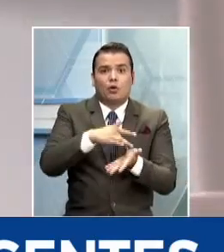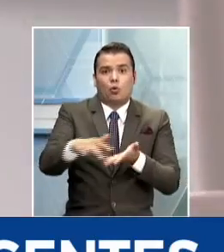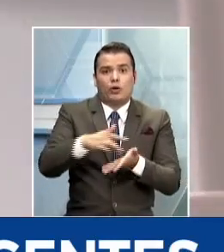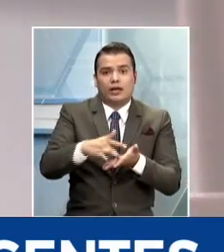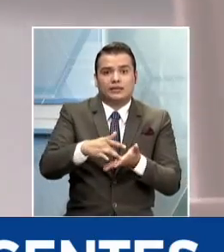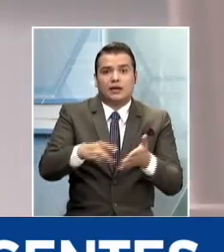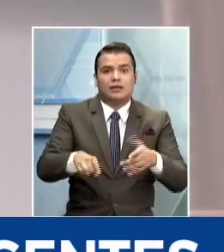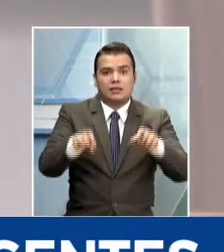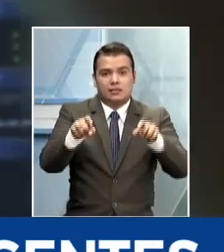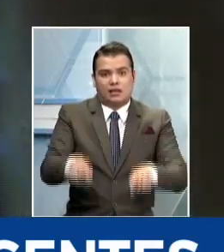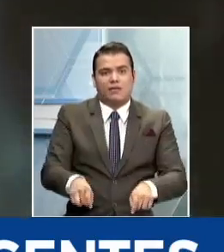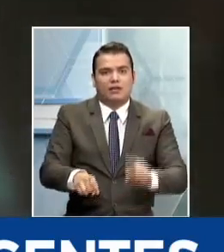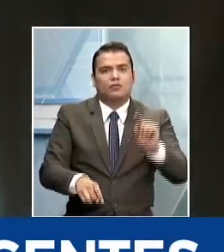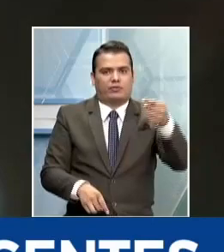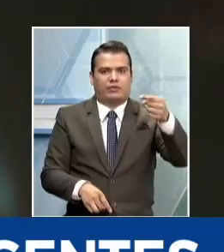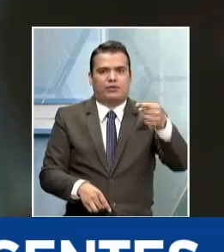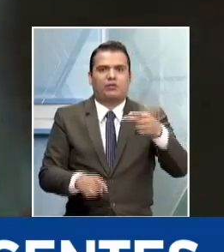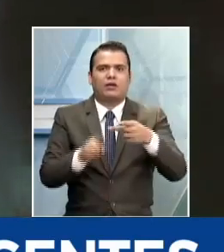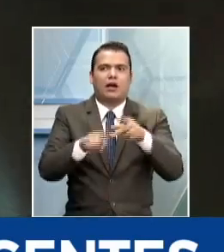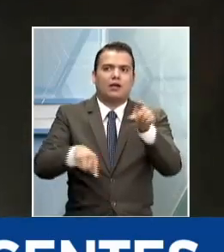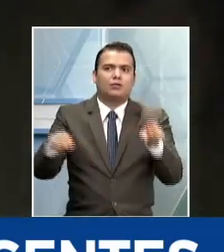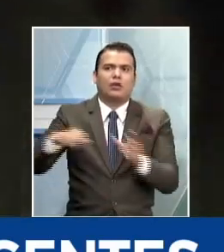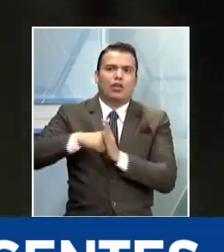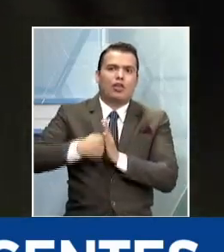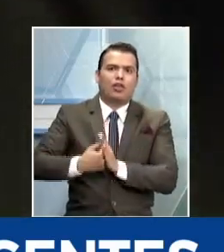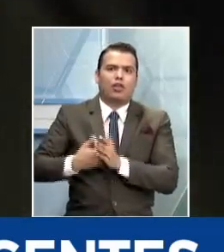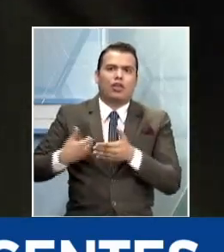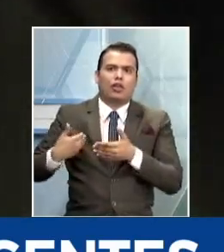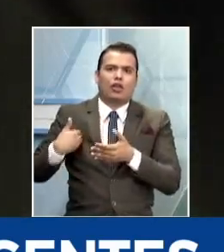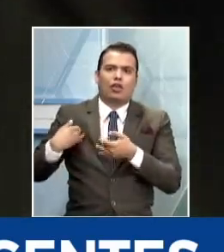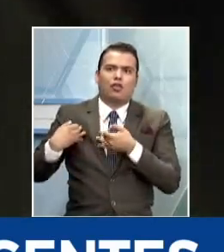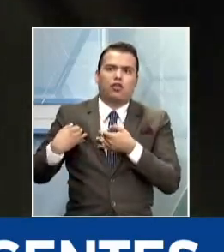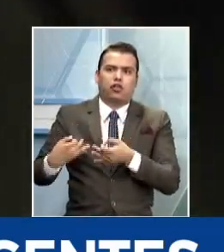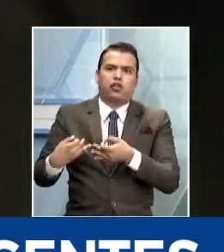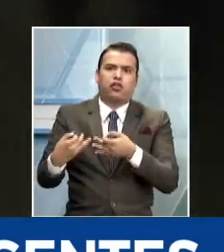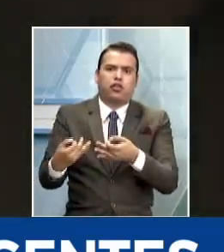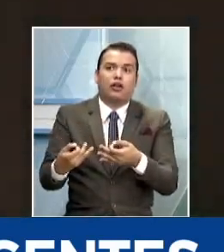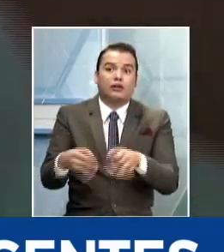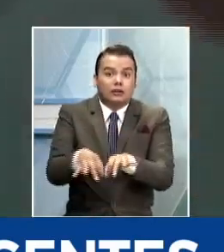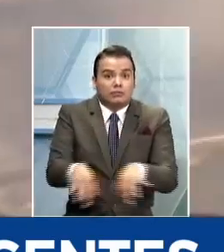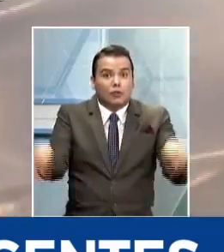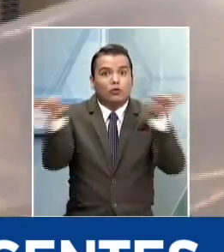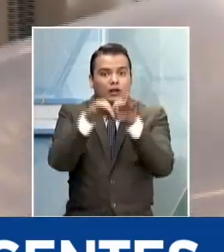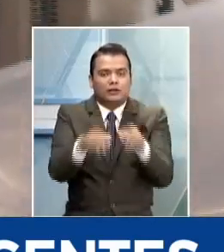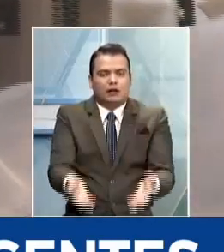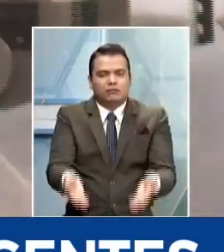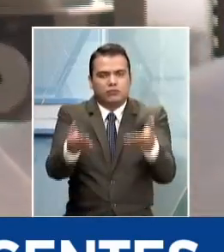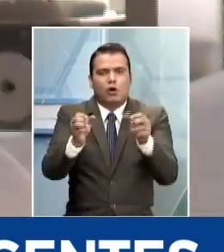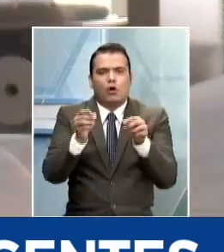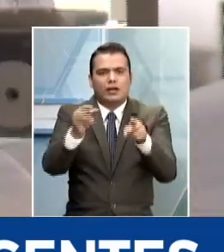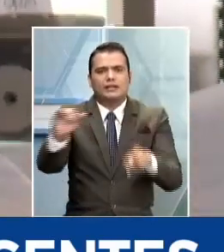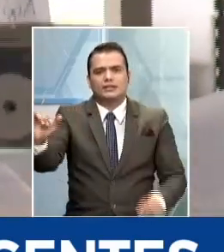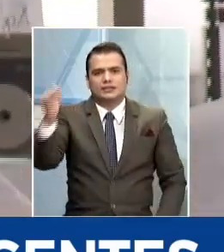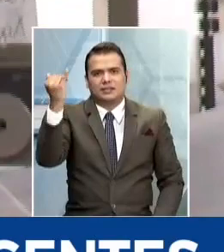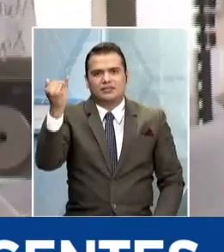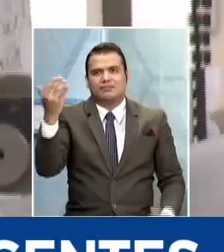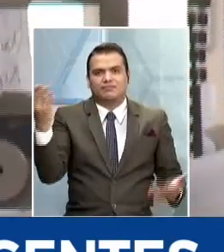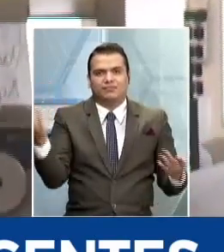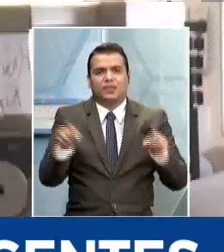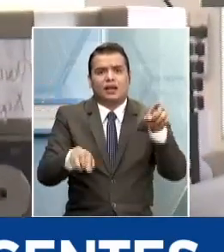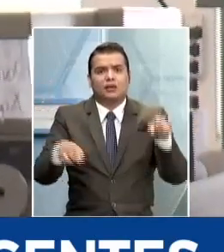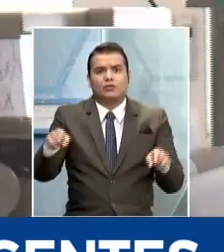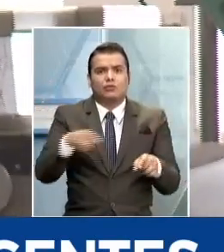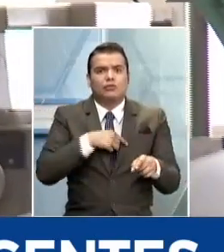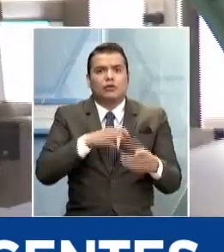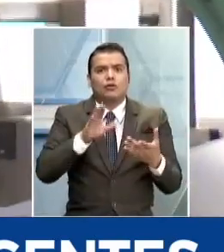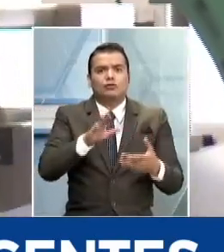vida, y aquellas programadas que llevan mucho tiempo retrasadas y que son muy importantes para los pacientes, empezando por aquellos procedimientos que no